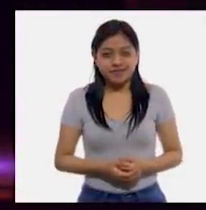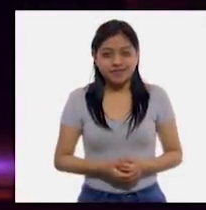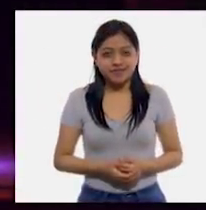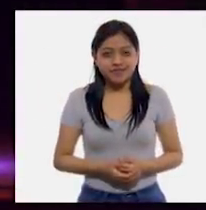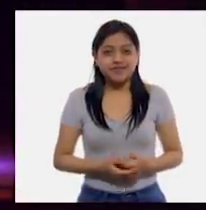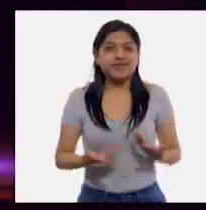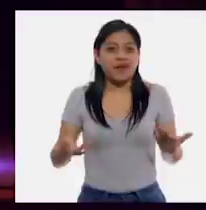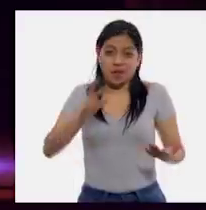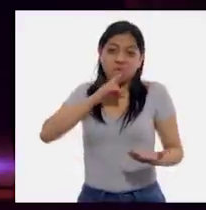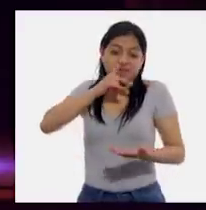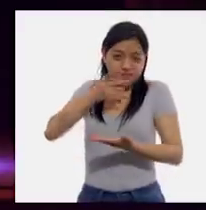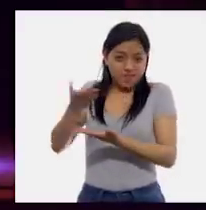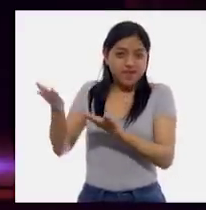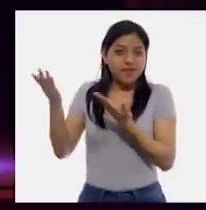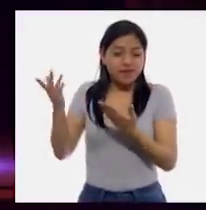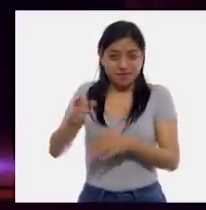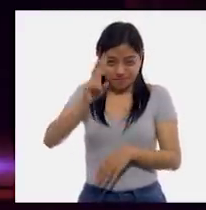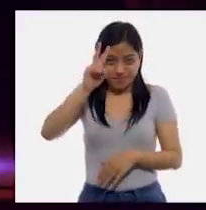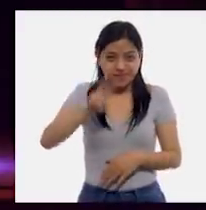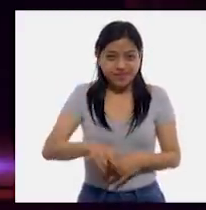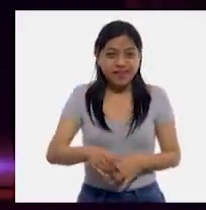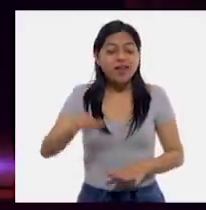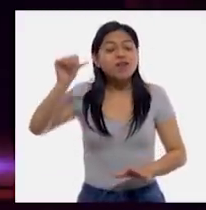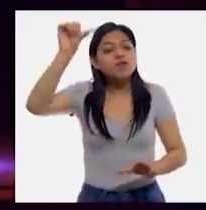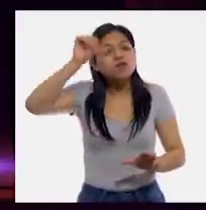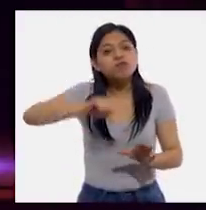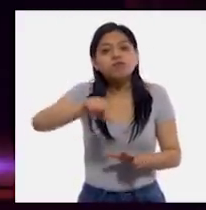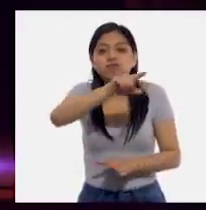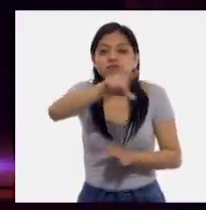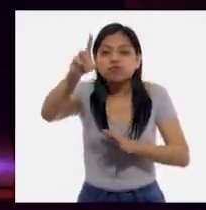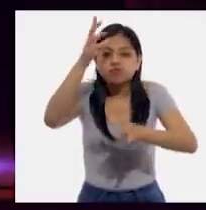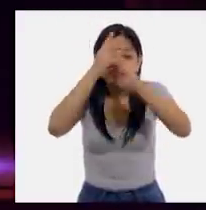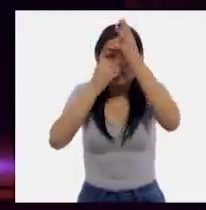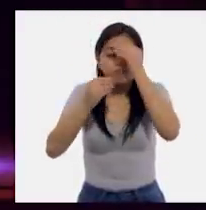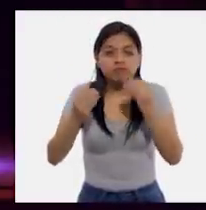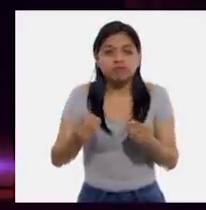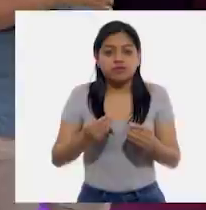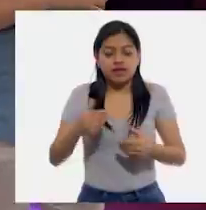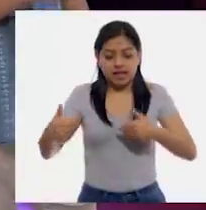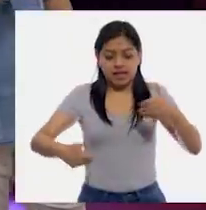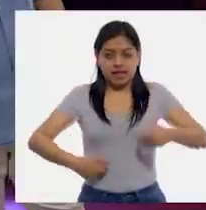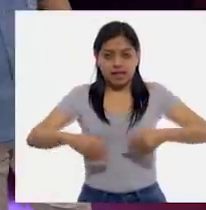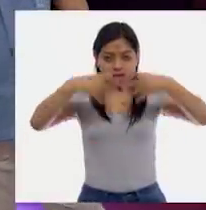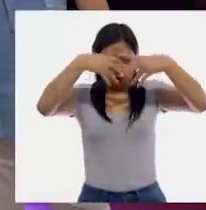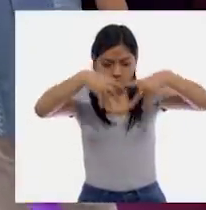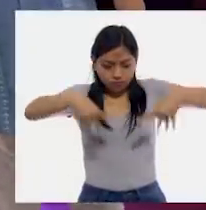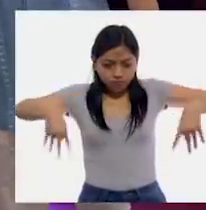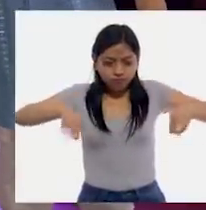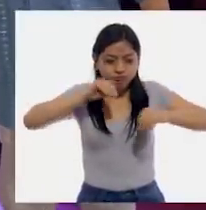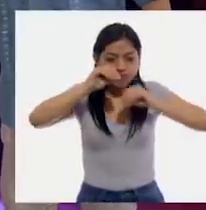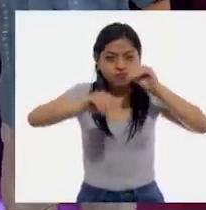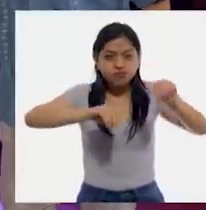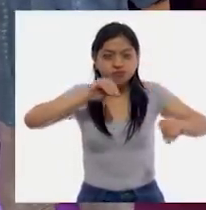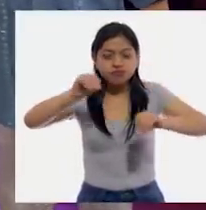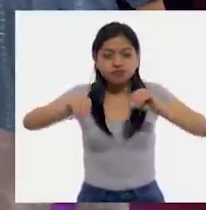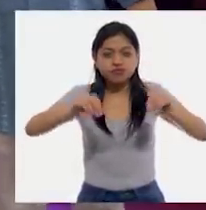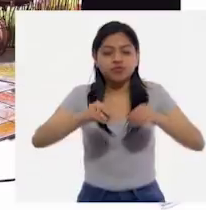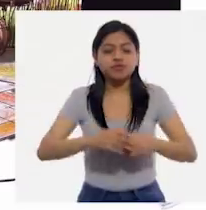Así está mejor, ¿no crees? Hoy aprenderemos acerca de la escenografía, los ojos del